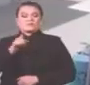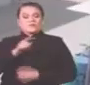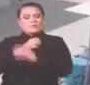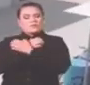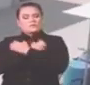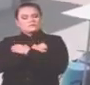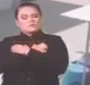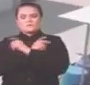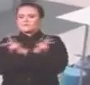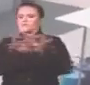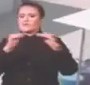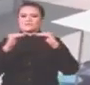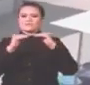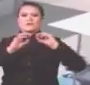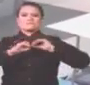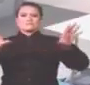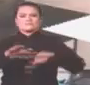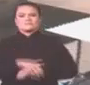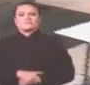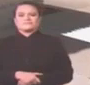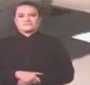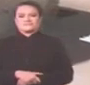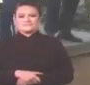Donde la educación llega a todos.